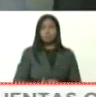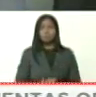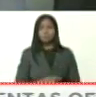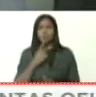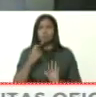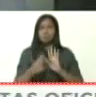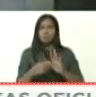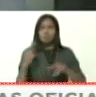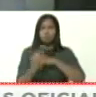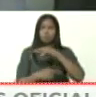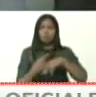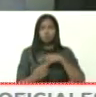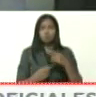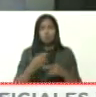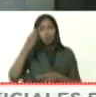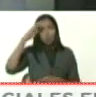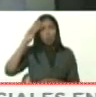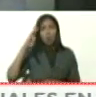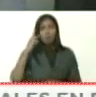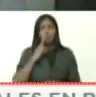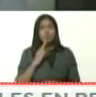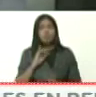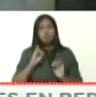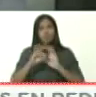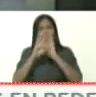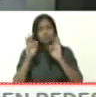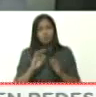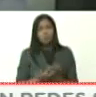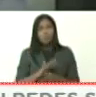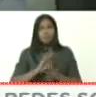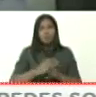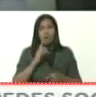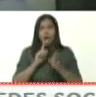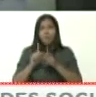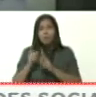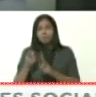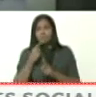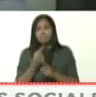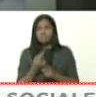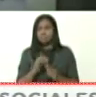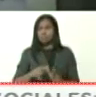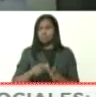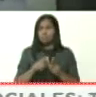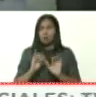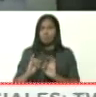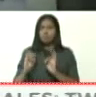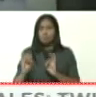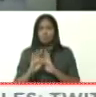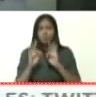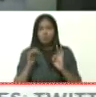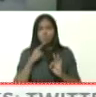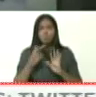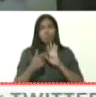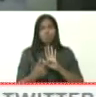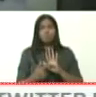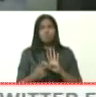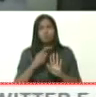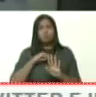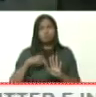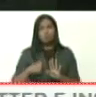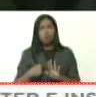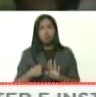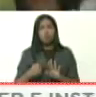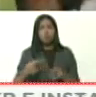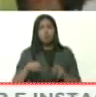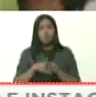revolución cubana, los medios de la revolución bolivariana, porque a veces se cogen otros espacios, y teniendo medios nuestros es el momento de visibilizar, no ya este